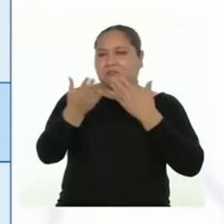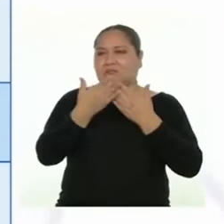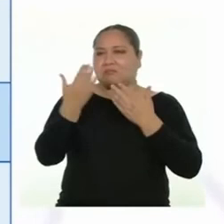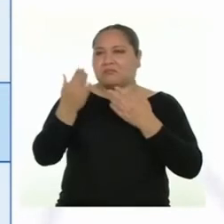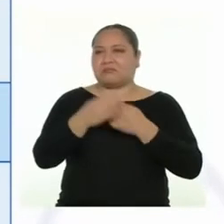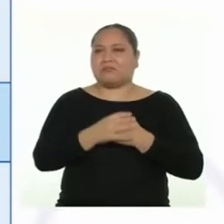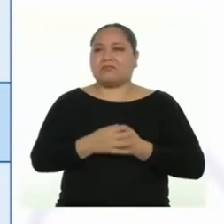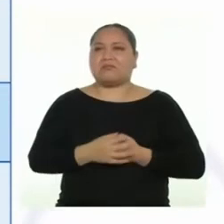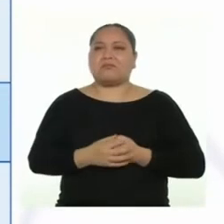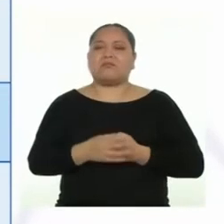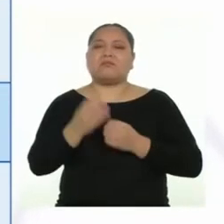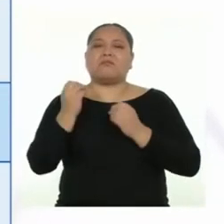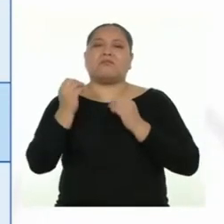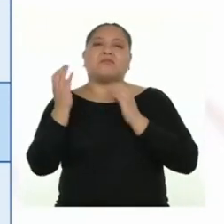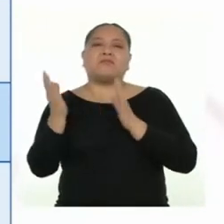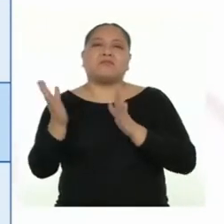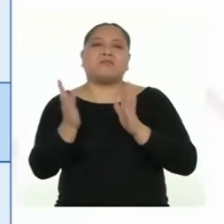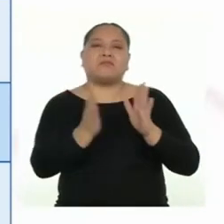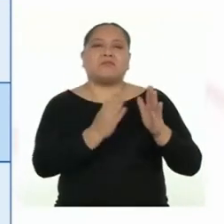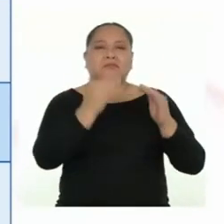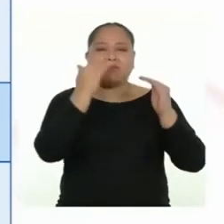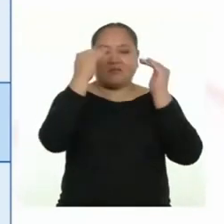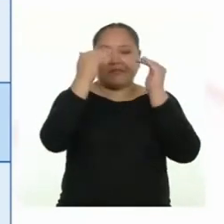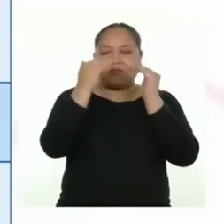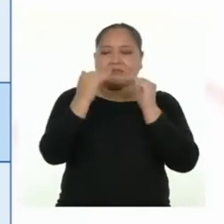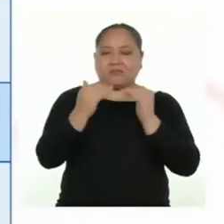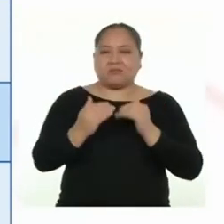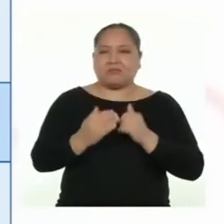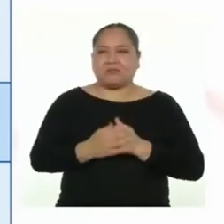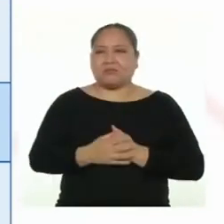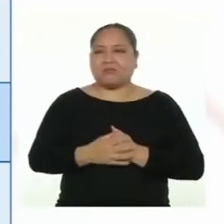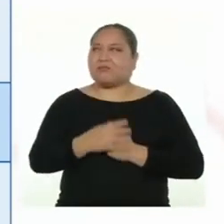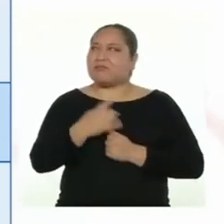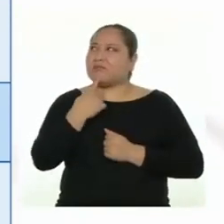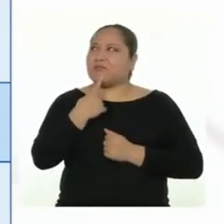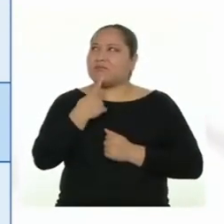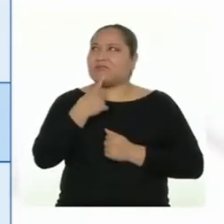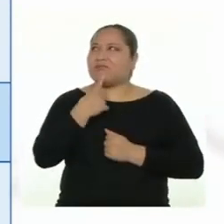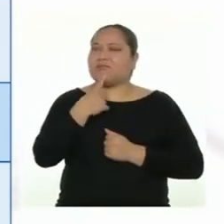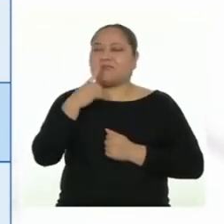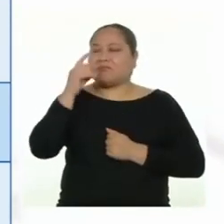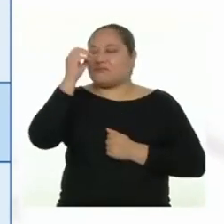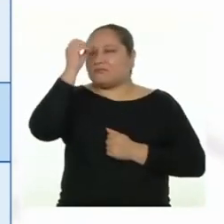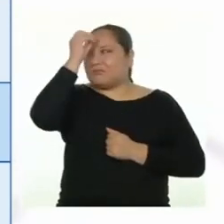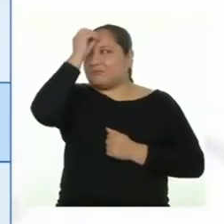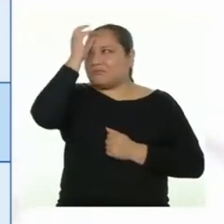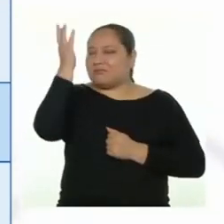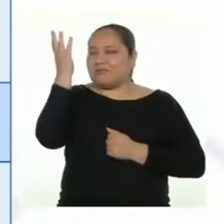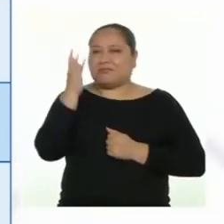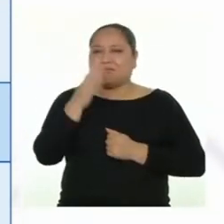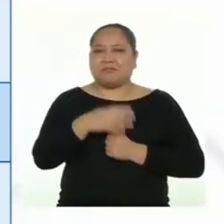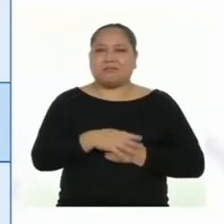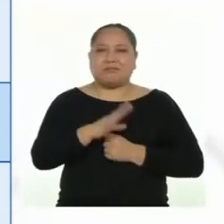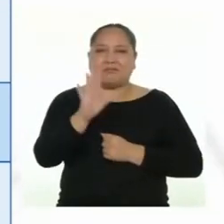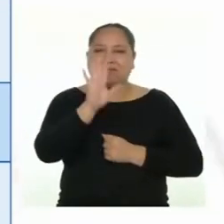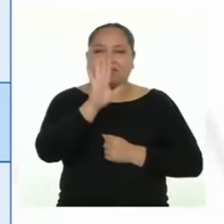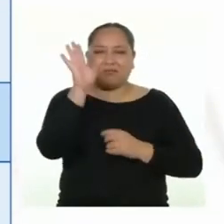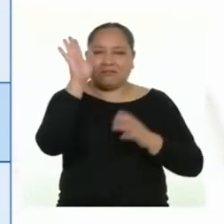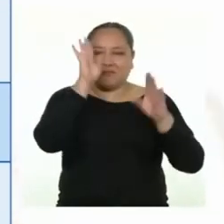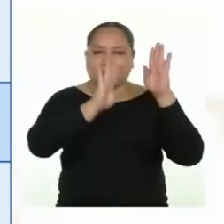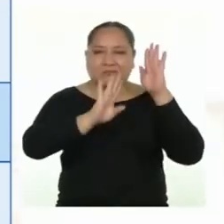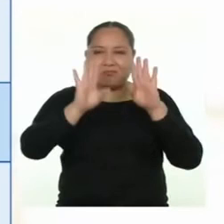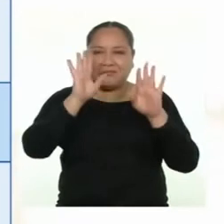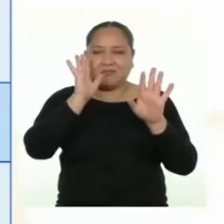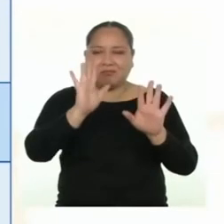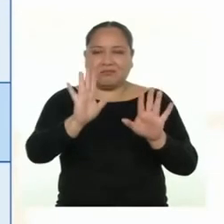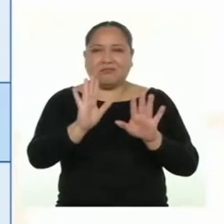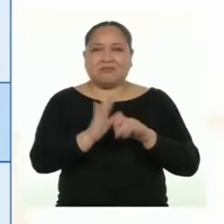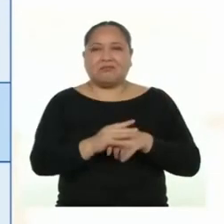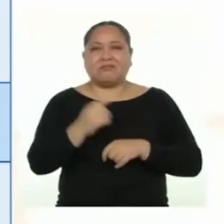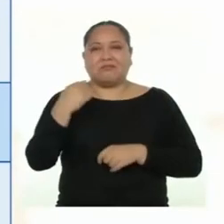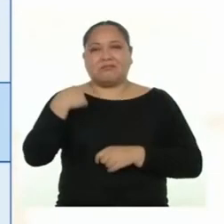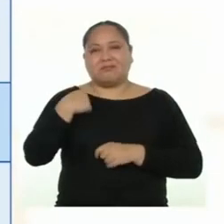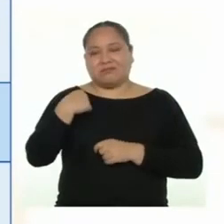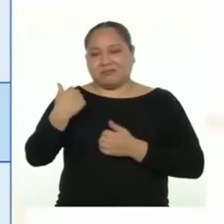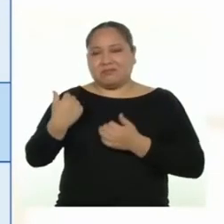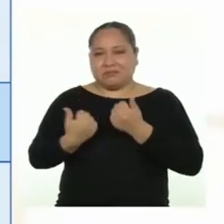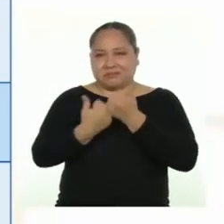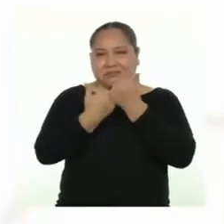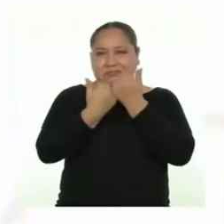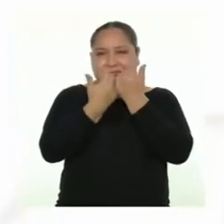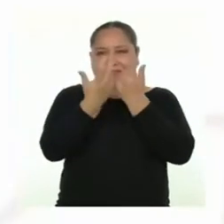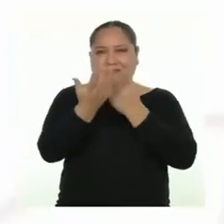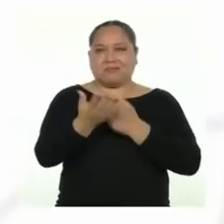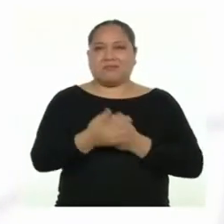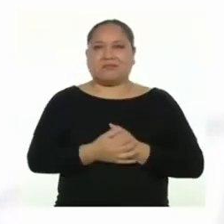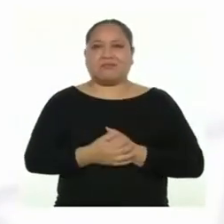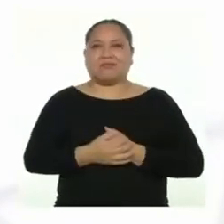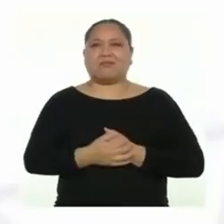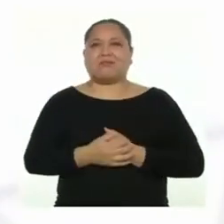sencillo. ¿Cómo organizaré mi entrevista? Ahí sí me agarró, profesora. No te preocupes, Jonathan. Para eso estoy